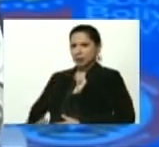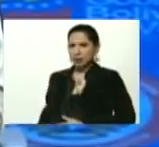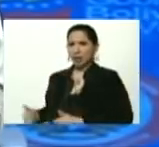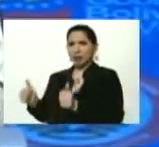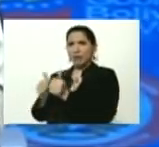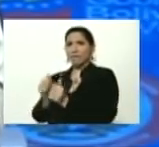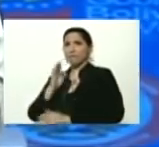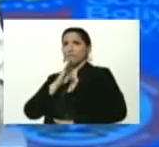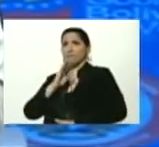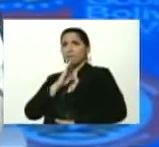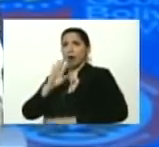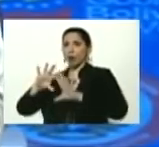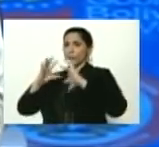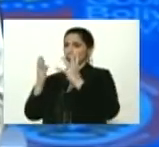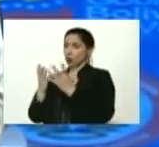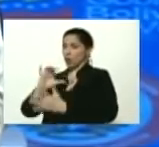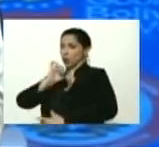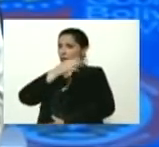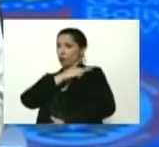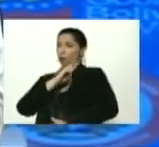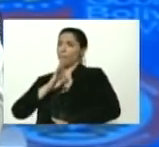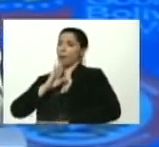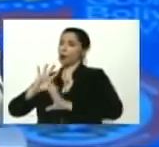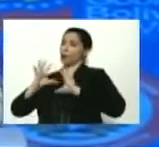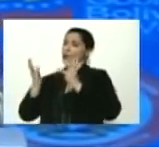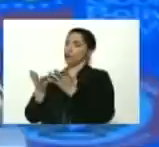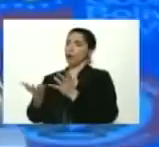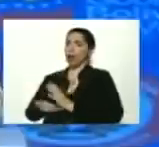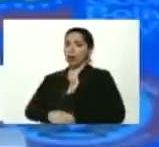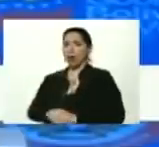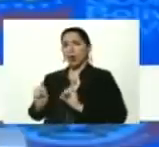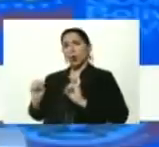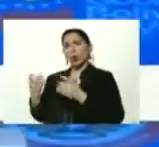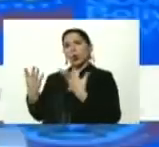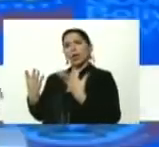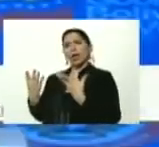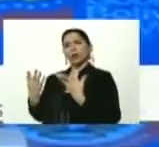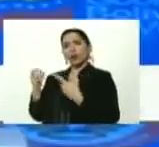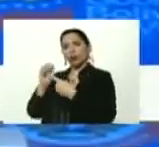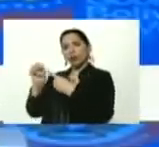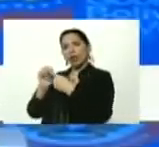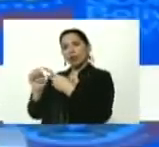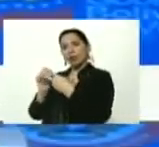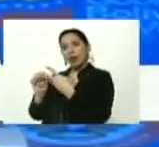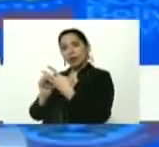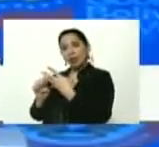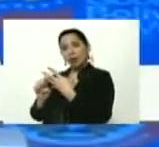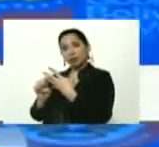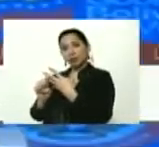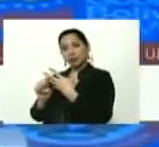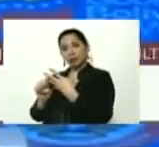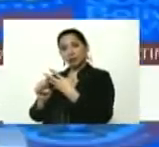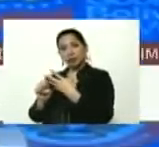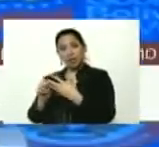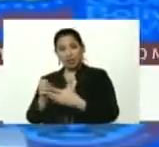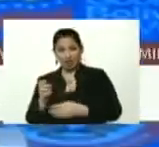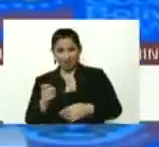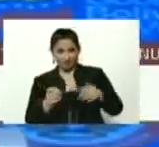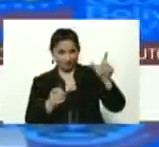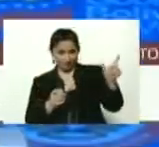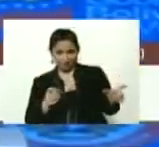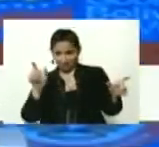Mundial, con el director del Banco Mundial, logrando esta estrategia. Estos dos cómplices